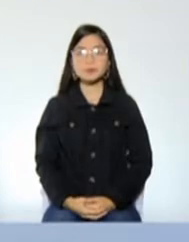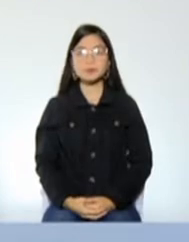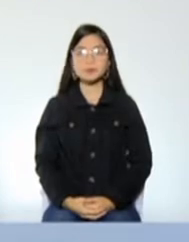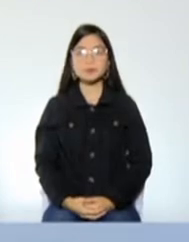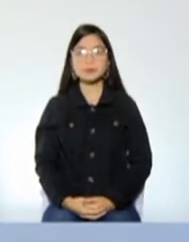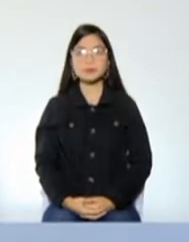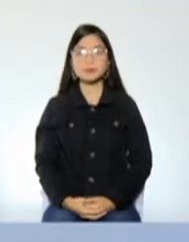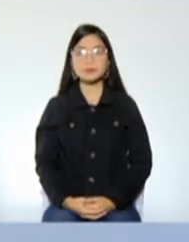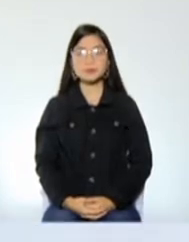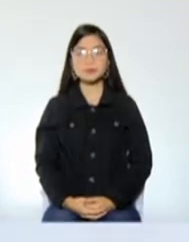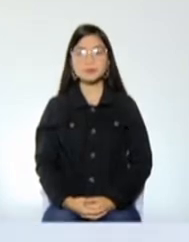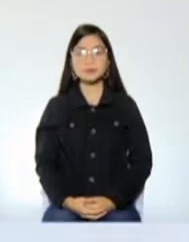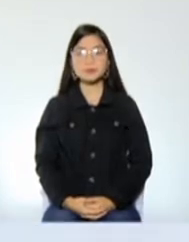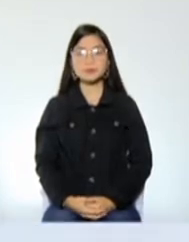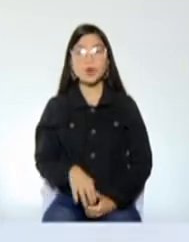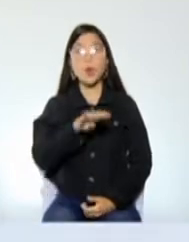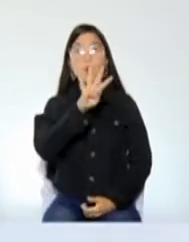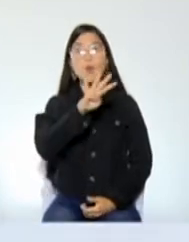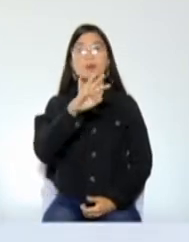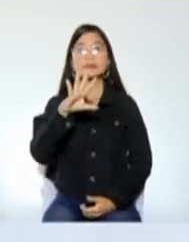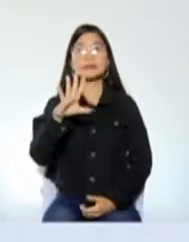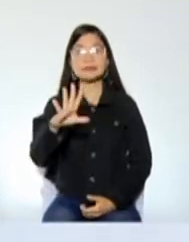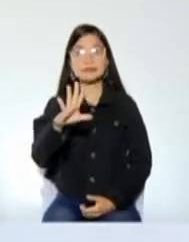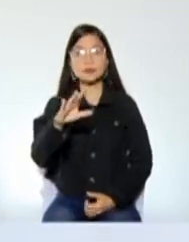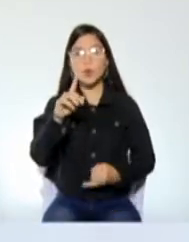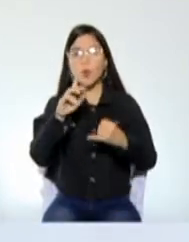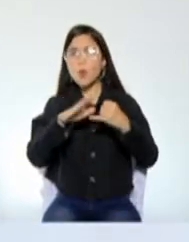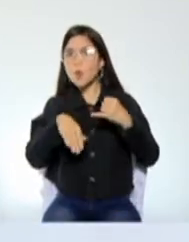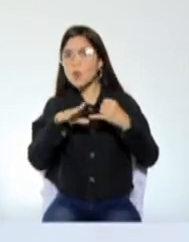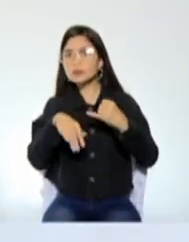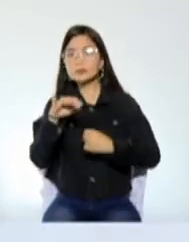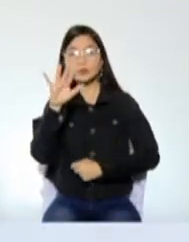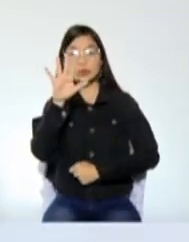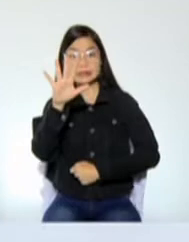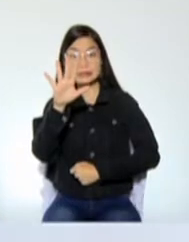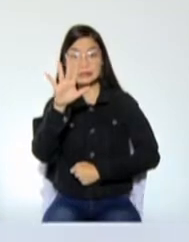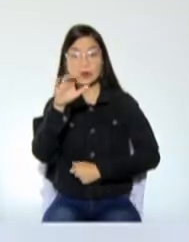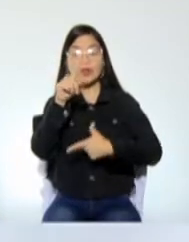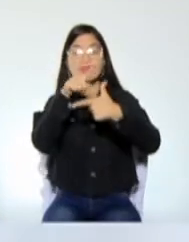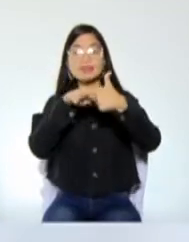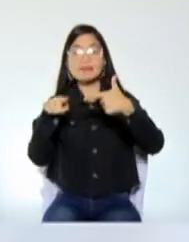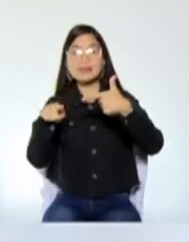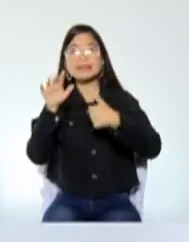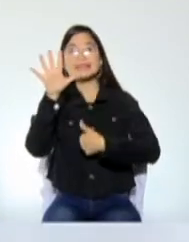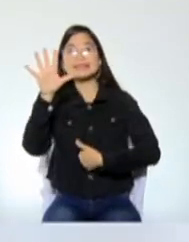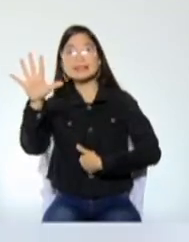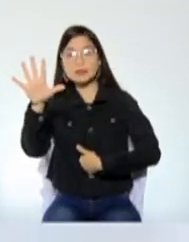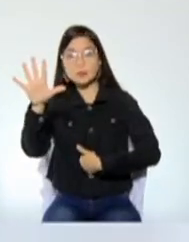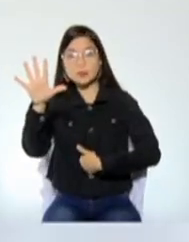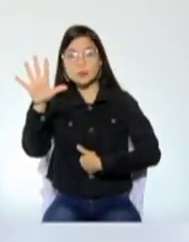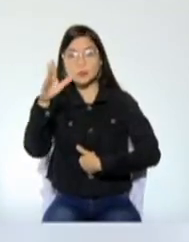Llegamos a 45 y vemos que termina en 5, por lo tanto va a ser divisible entre 5.